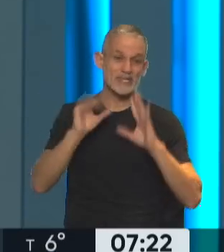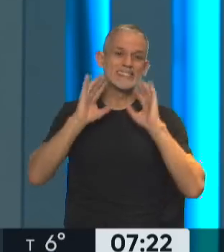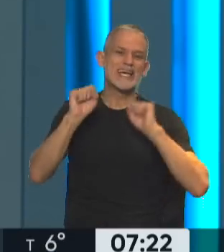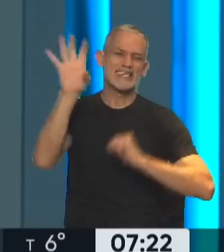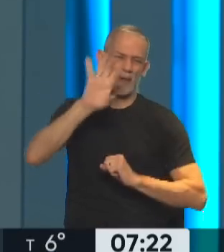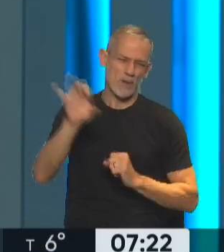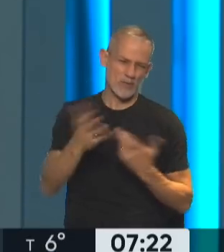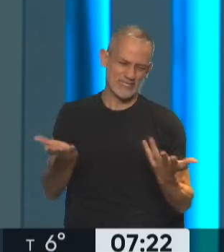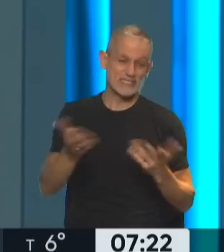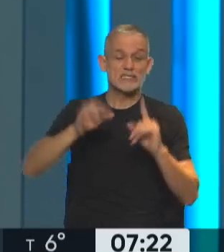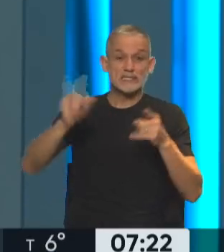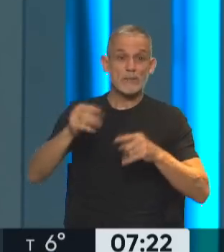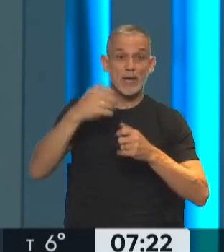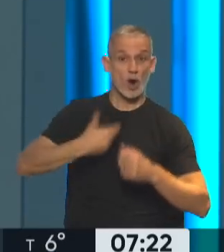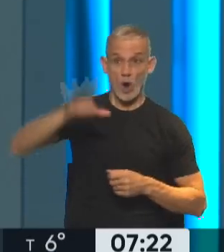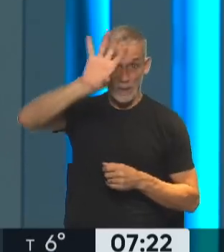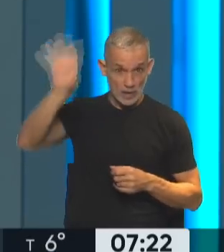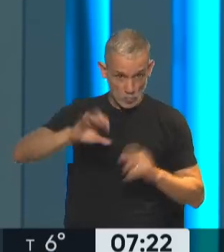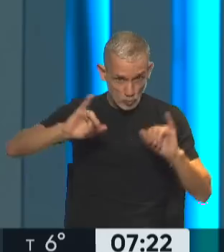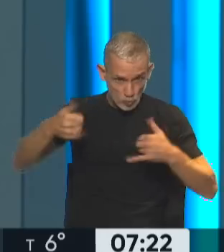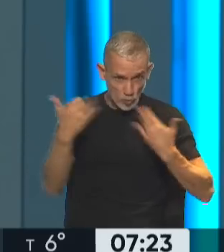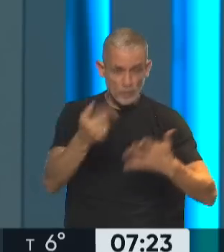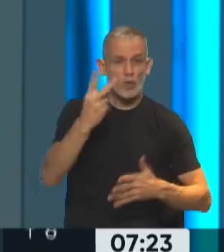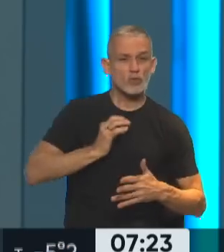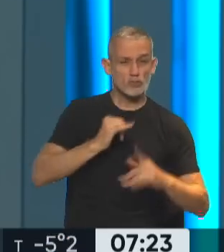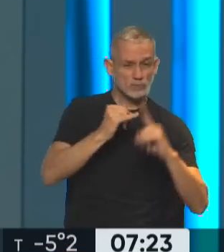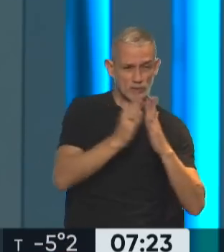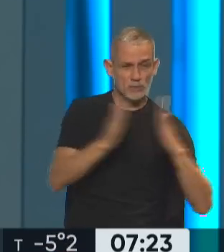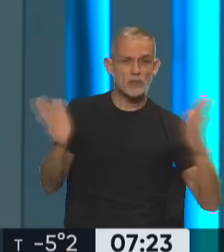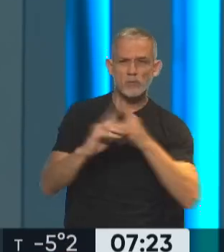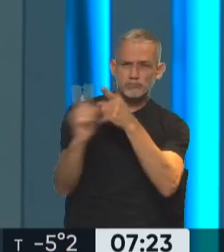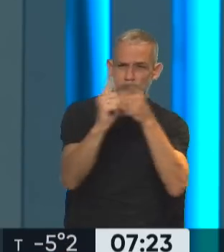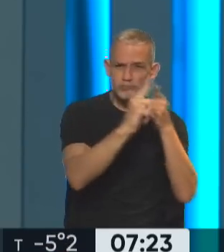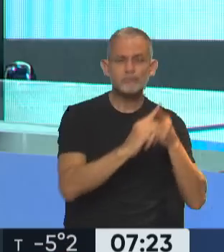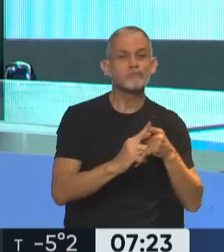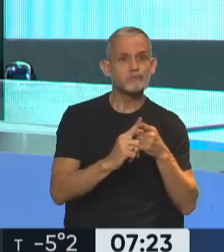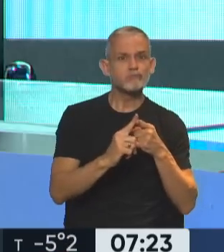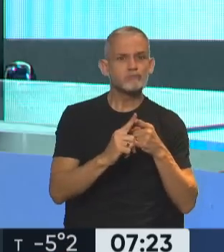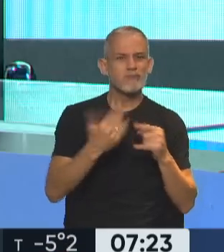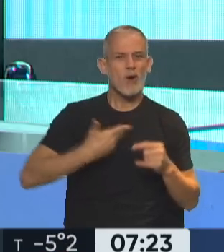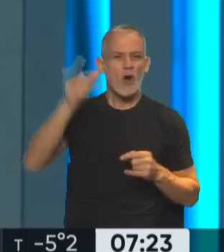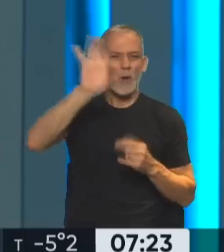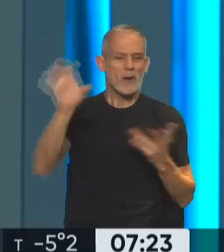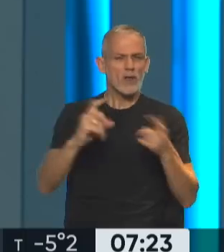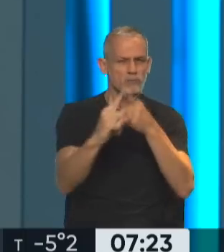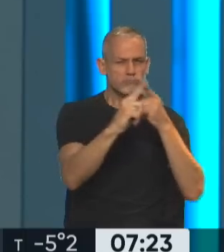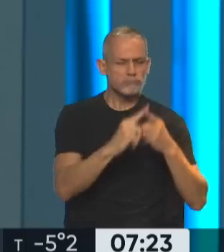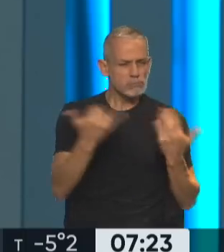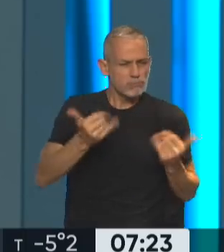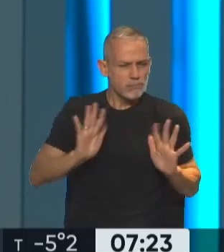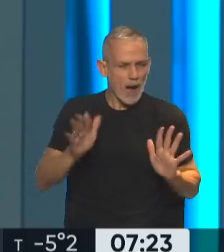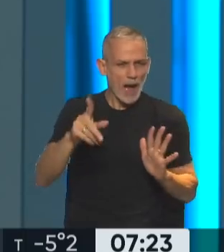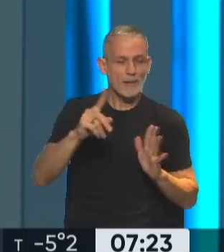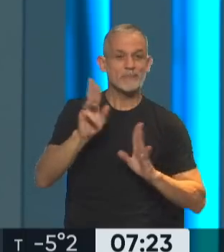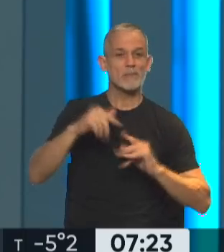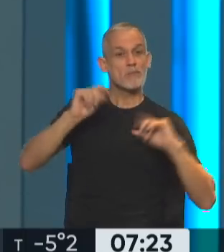provincias, también tiene el respaldo de los gobernadores, porque en estos 2 años y medio ha entablado un contacto muy regular con los gobernadores, y además hay que decir que tuvo un